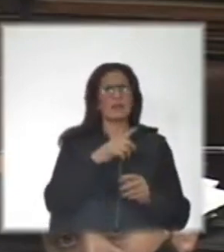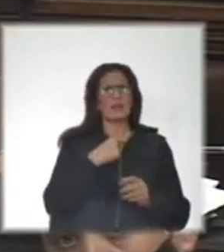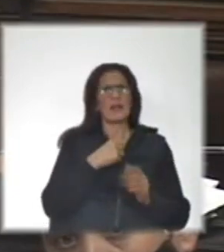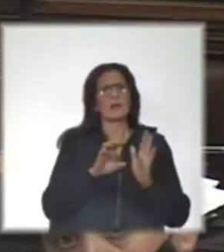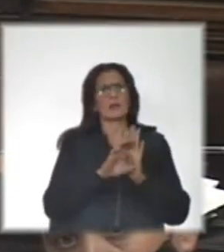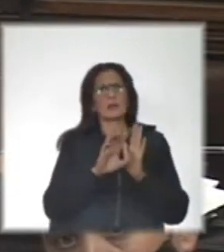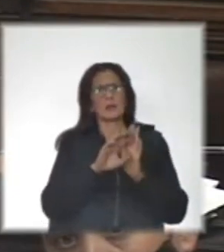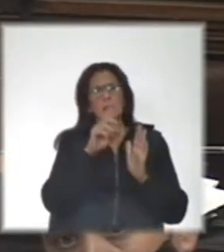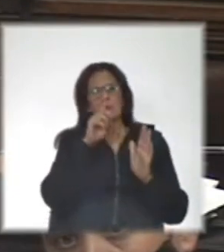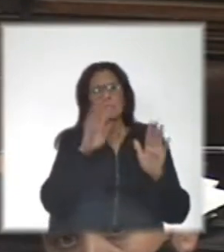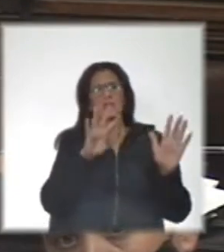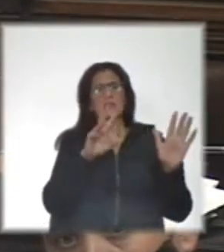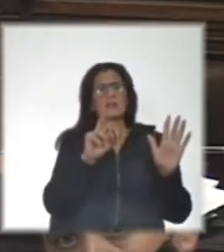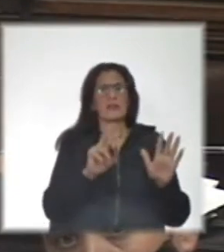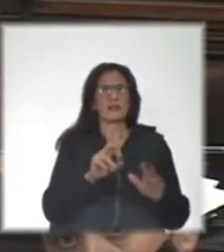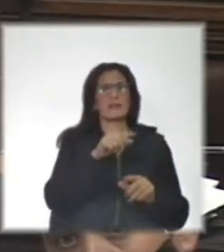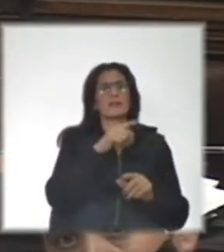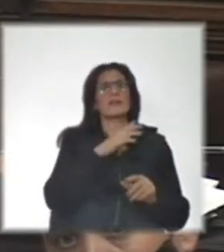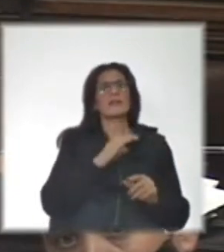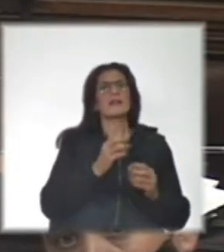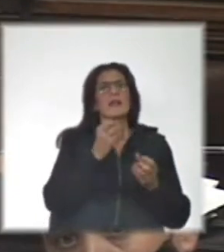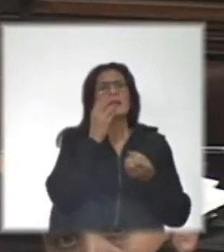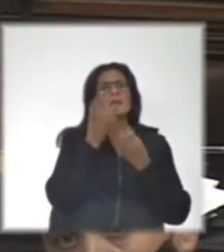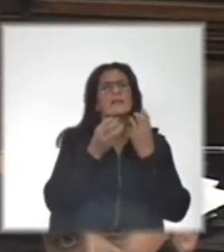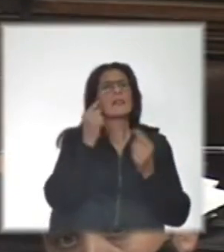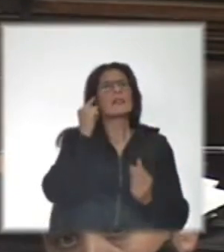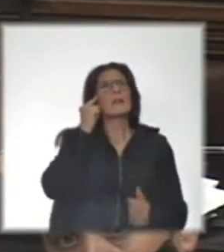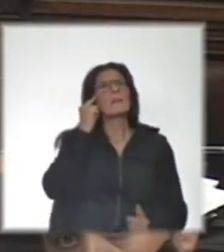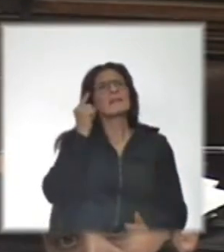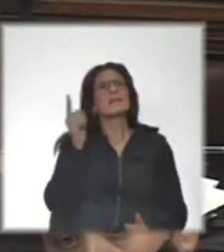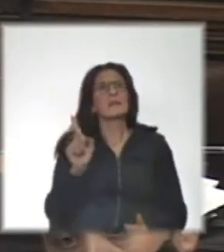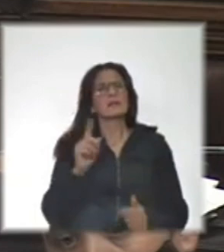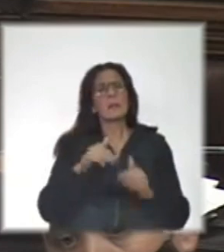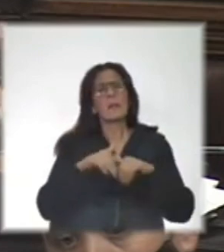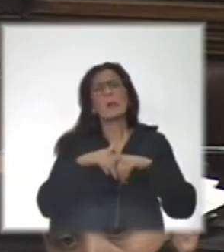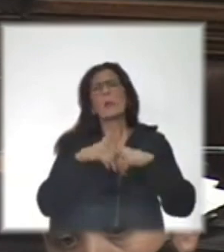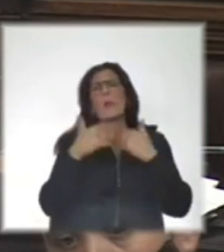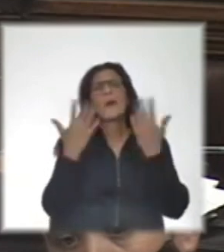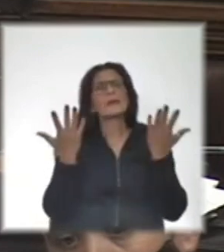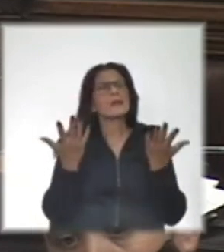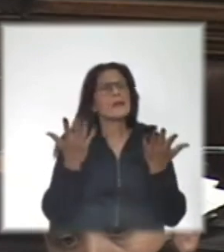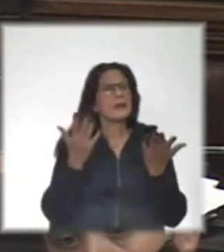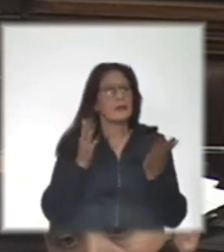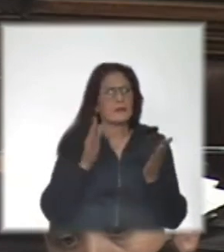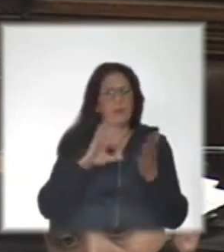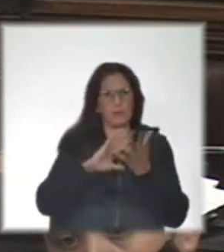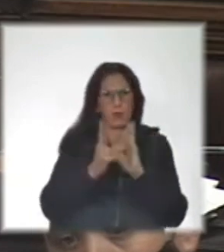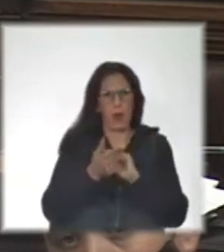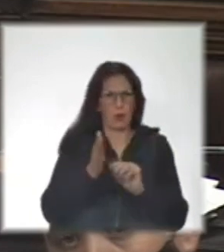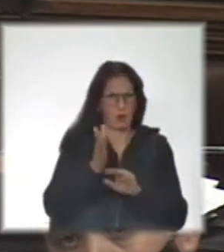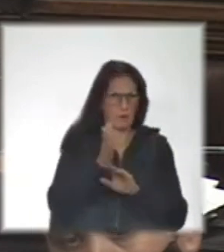define que dice que es enteramente libre la expresión del pensamiento por cualquier medio.